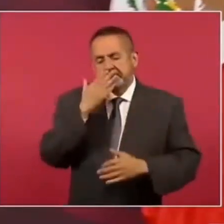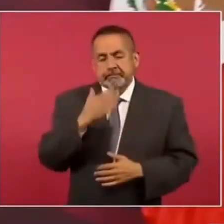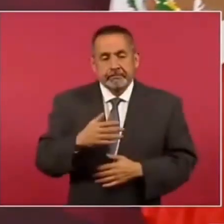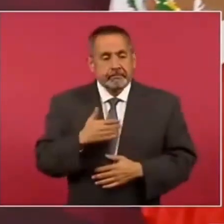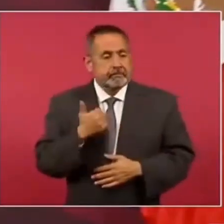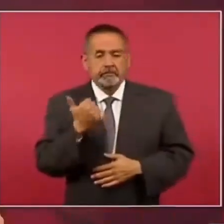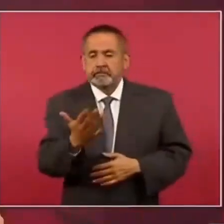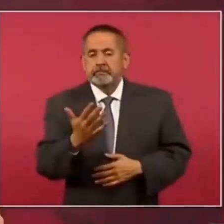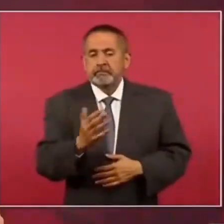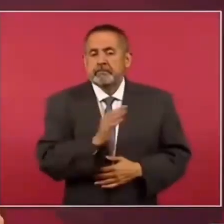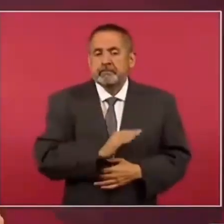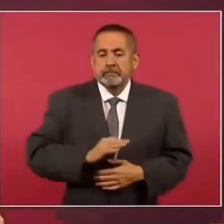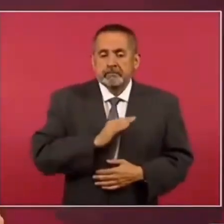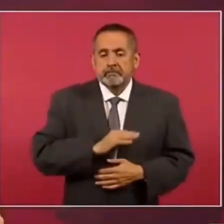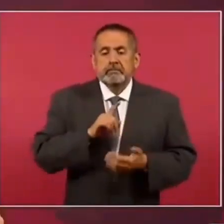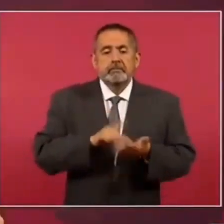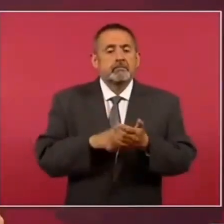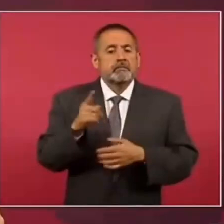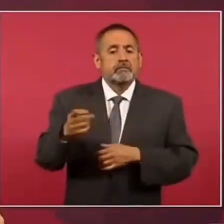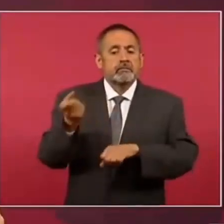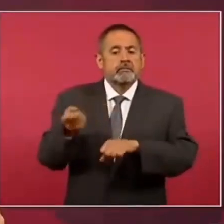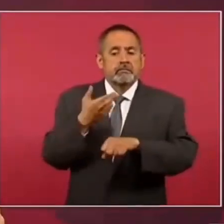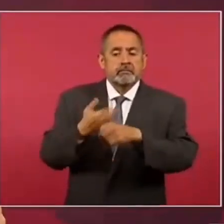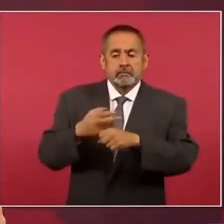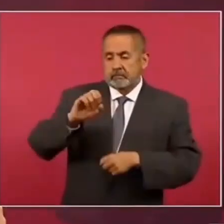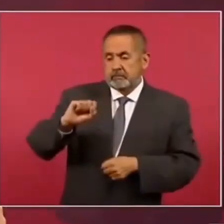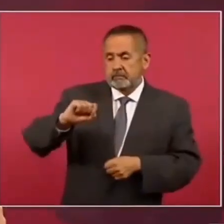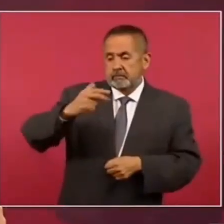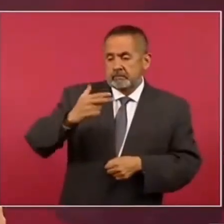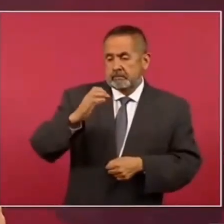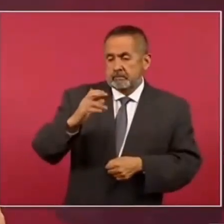Felicito al secretario de Hacienda,